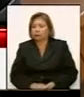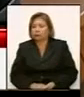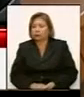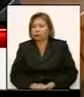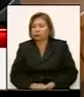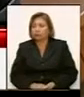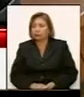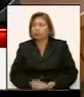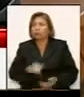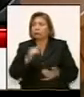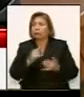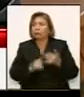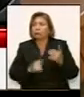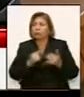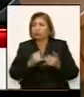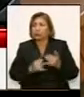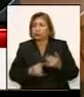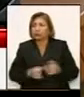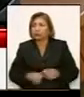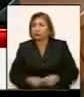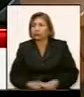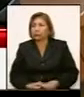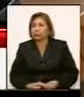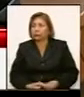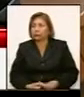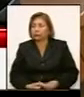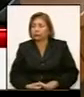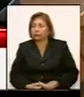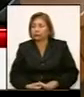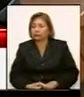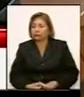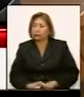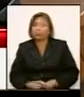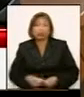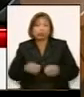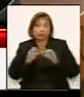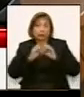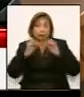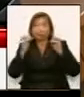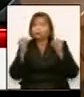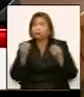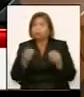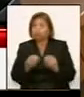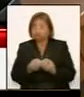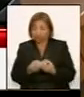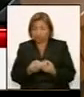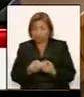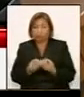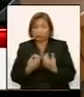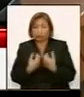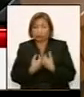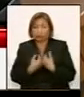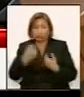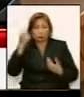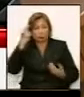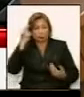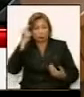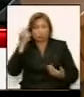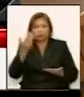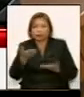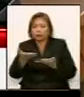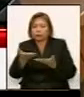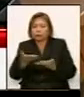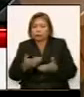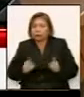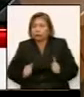y el último acto es la sociedad civil organizado que tiene un rol fundamental en todo lo que viene es el